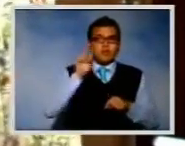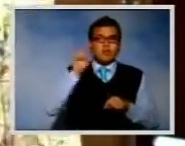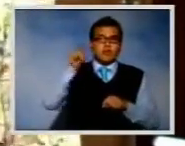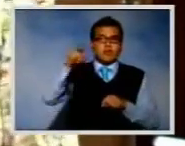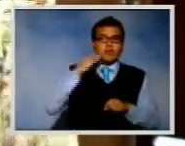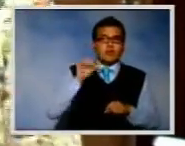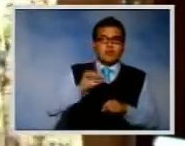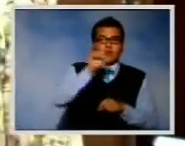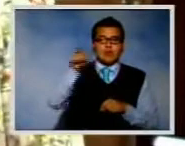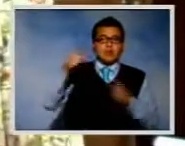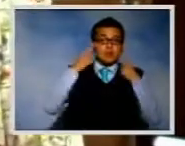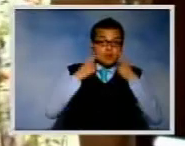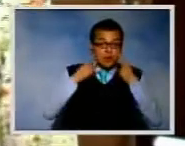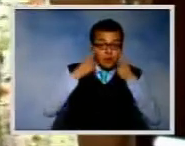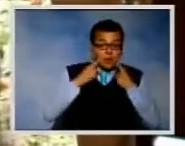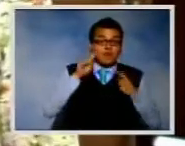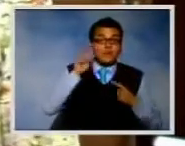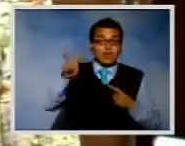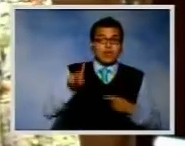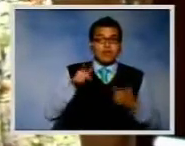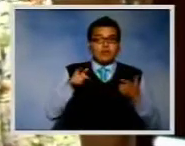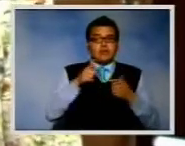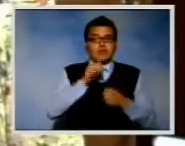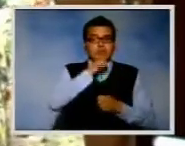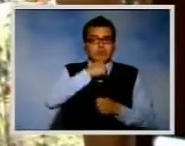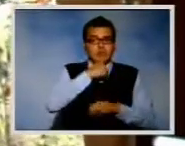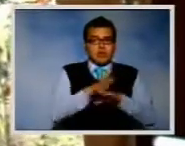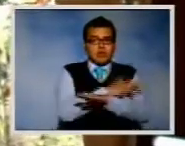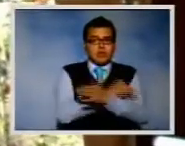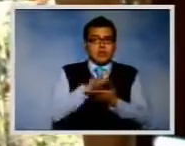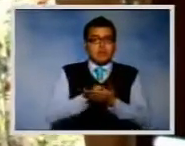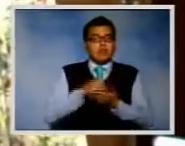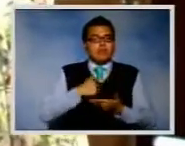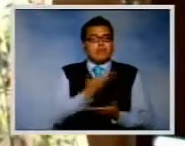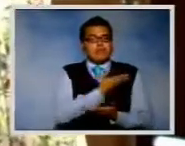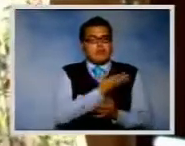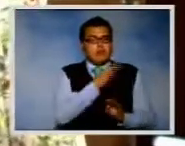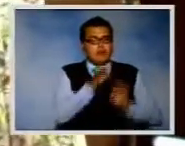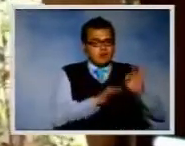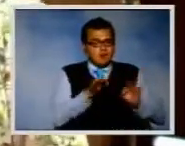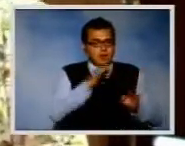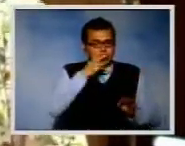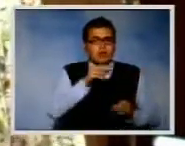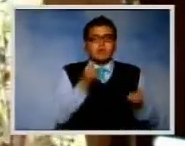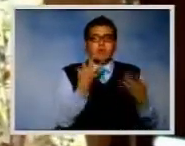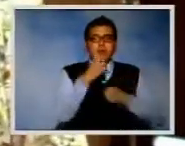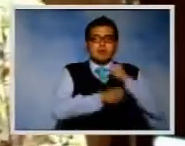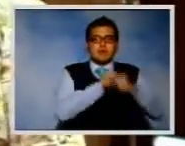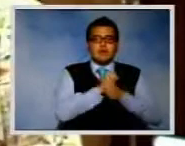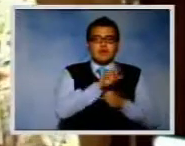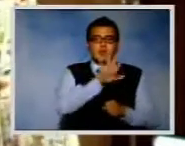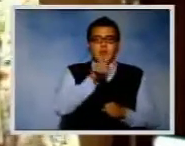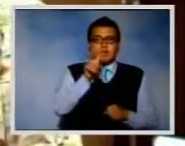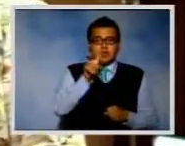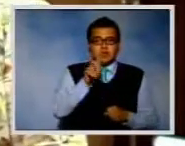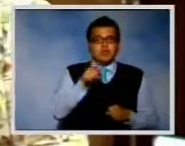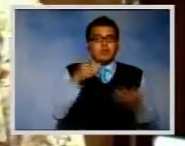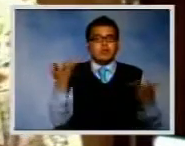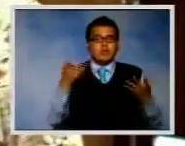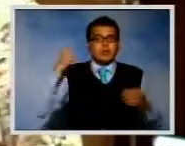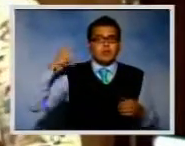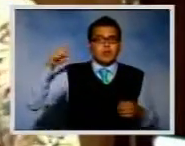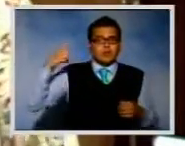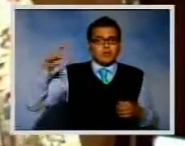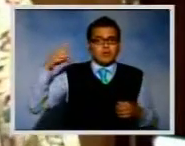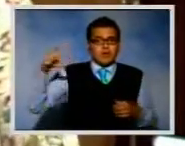mujeres llorando. Tuve la oportunidad de ver a una madre comunitaria de 57 años en Cúcuta,